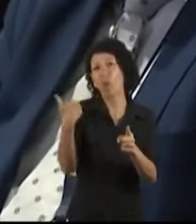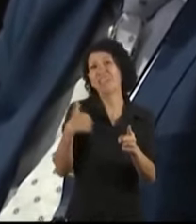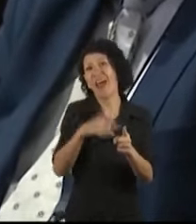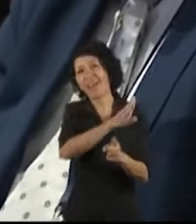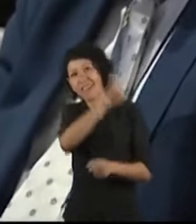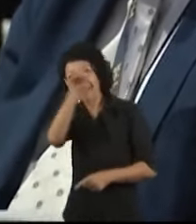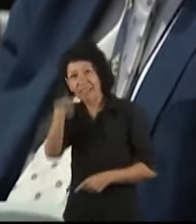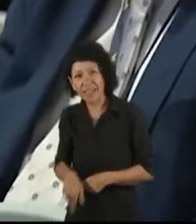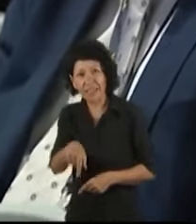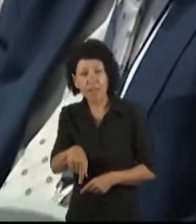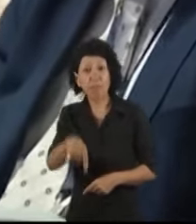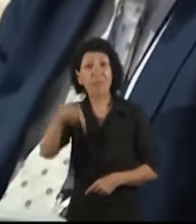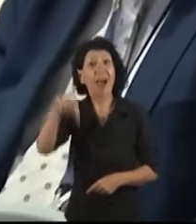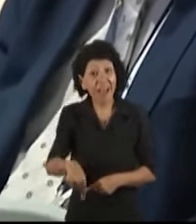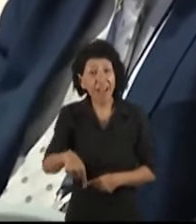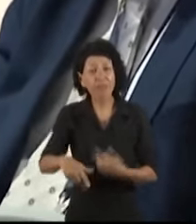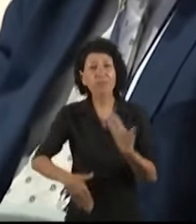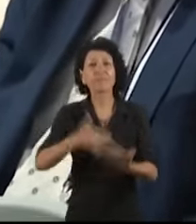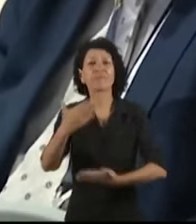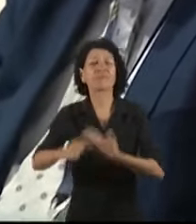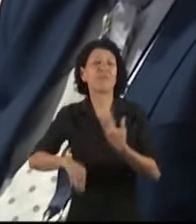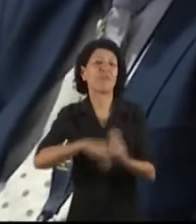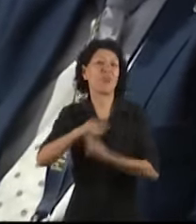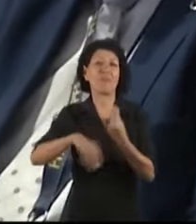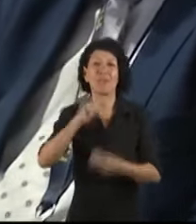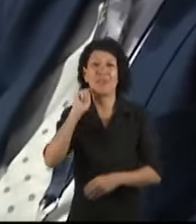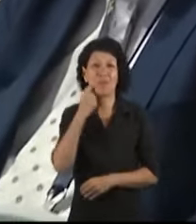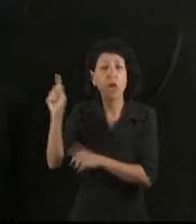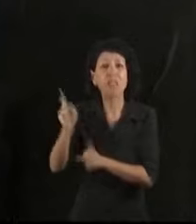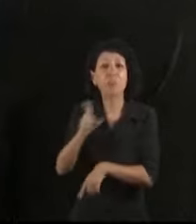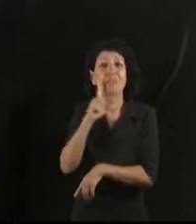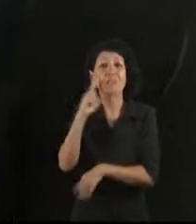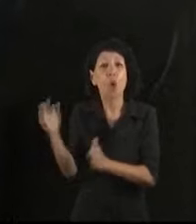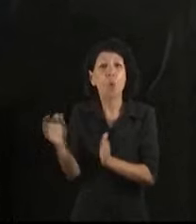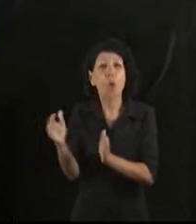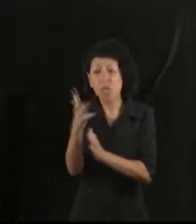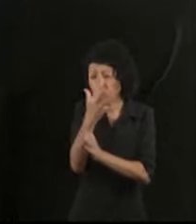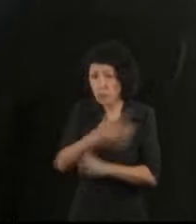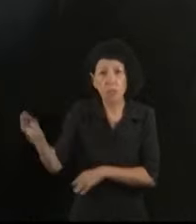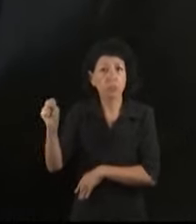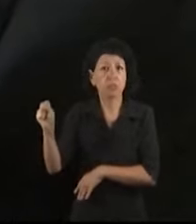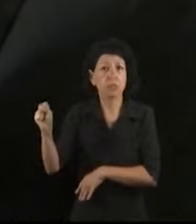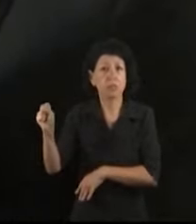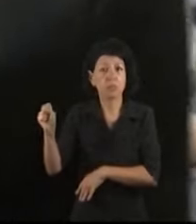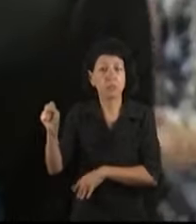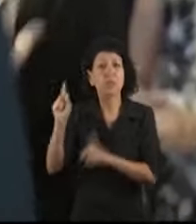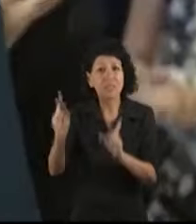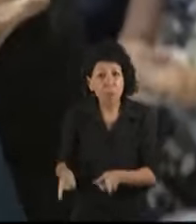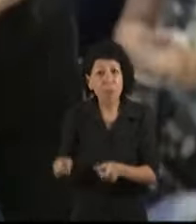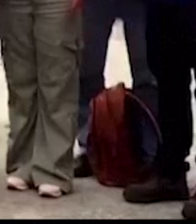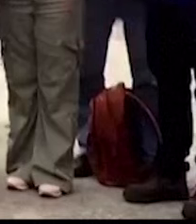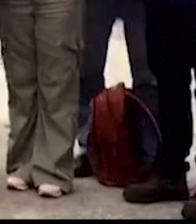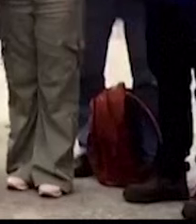argentino afirmó en una entrevista con la periodista colombiana Patricia yanot que Petro es un comunista asesino que está hundiendo a